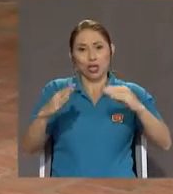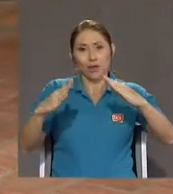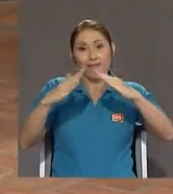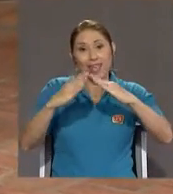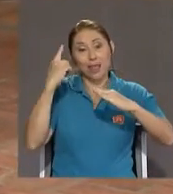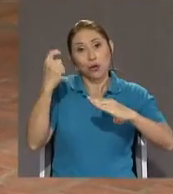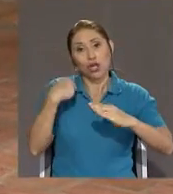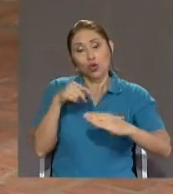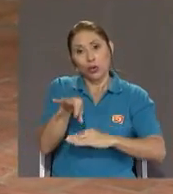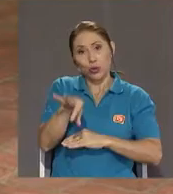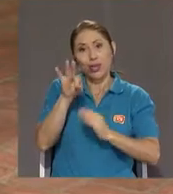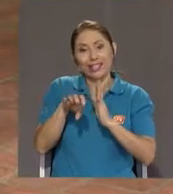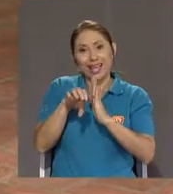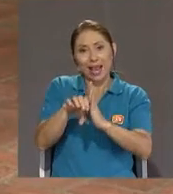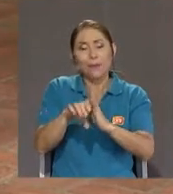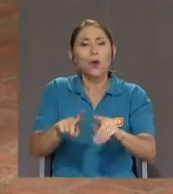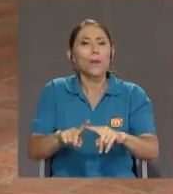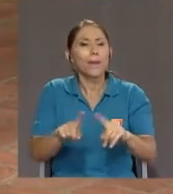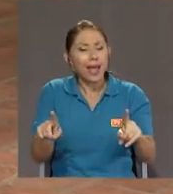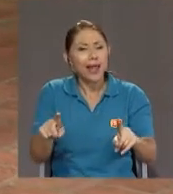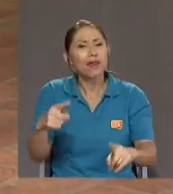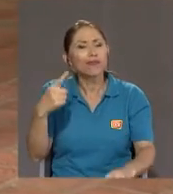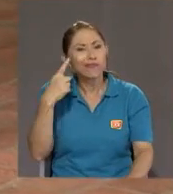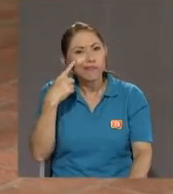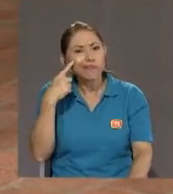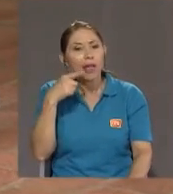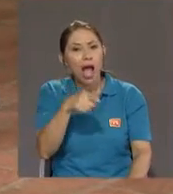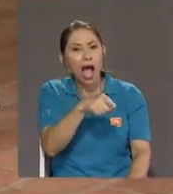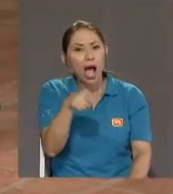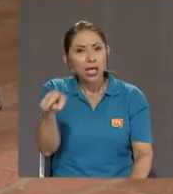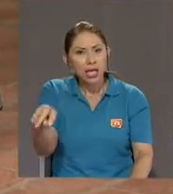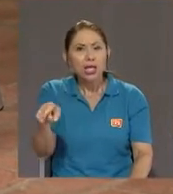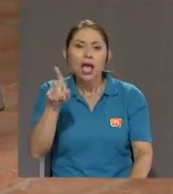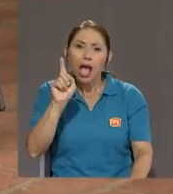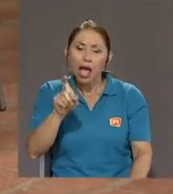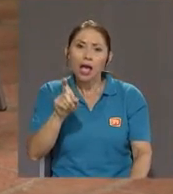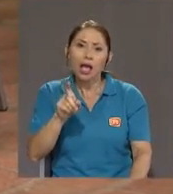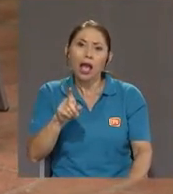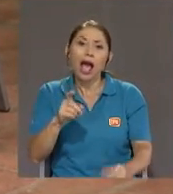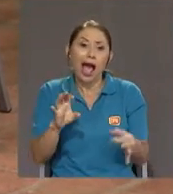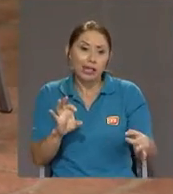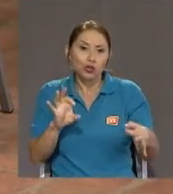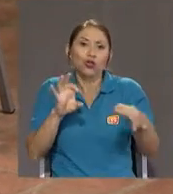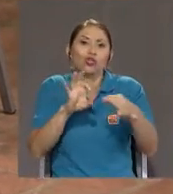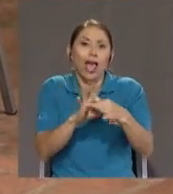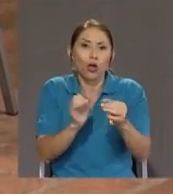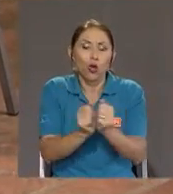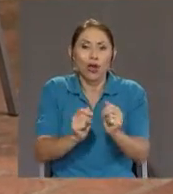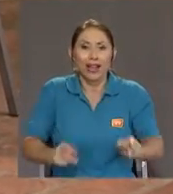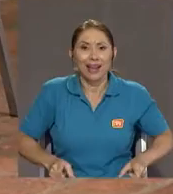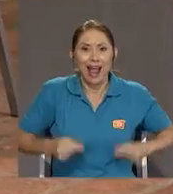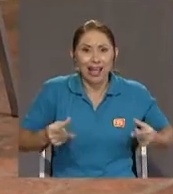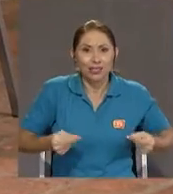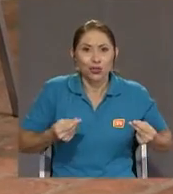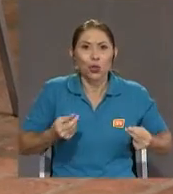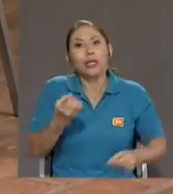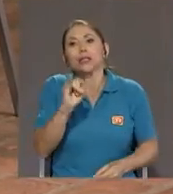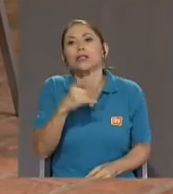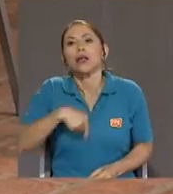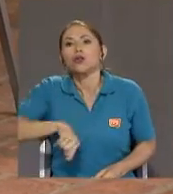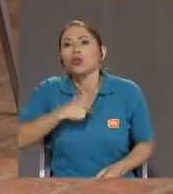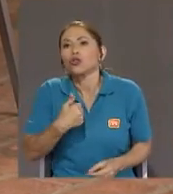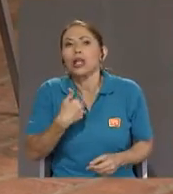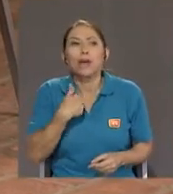escogí como ejemplo, pero me parece que ahí hay que, asociado con el gasto, si tenemos